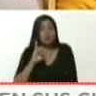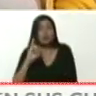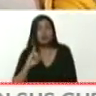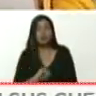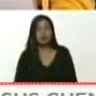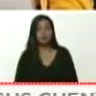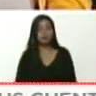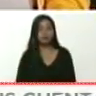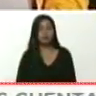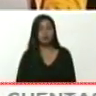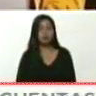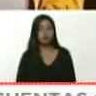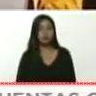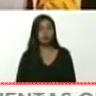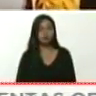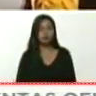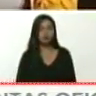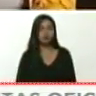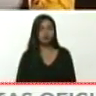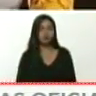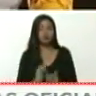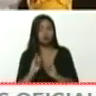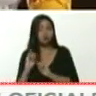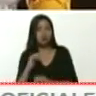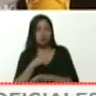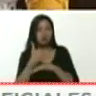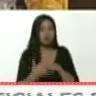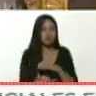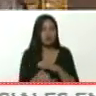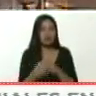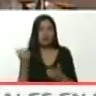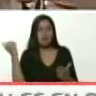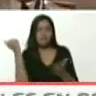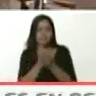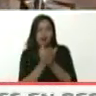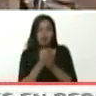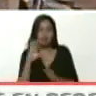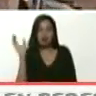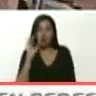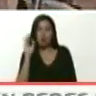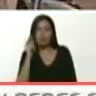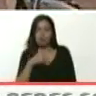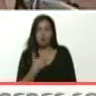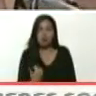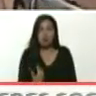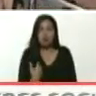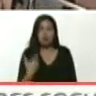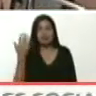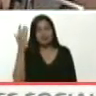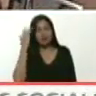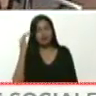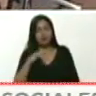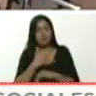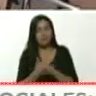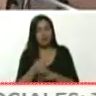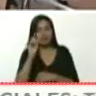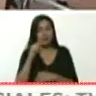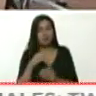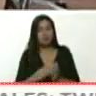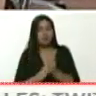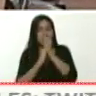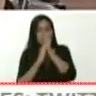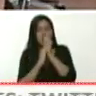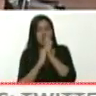bolivariana. Por eso planifican mi asesinato desde Colombia. He sabido de un plan dirigido